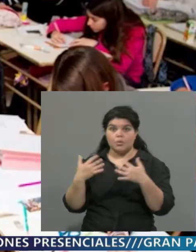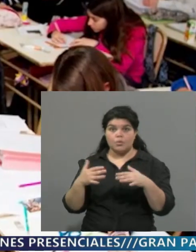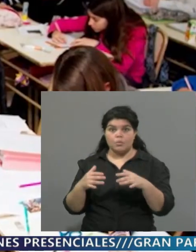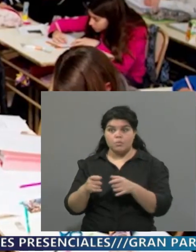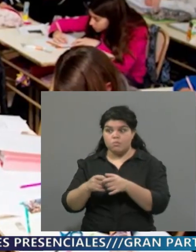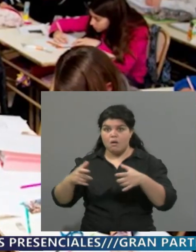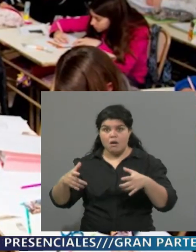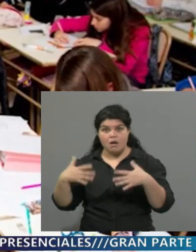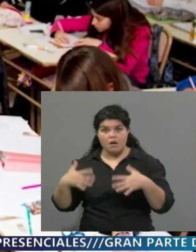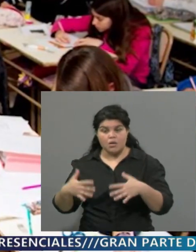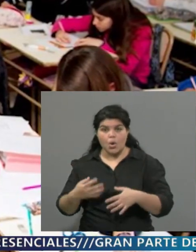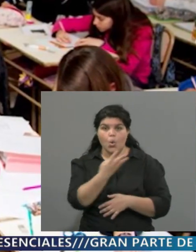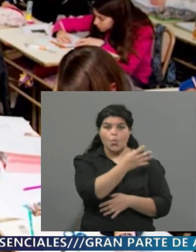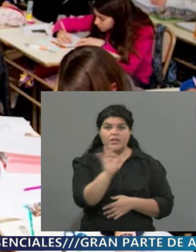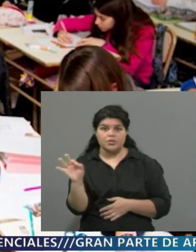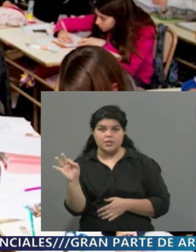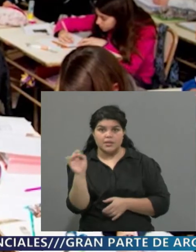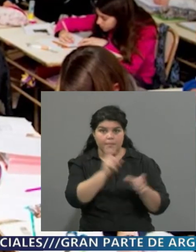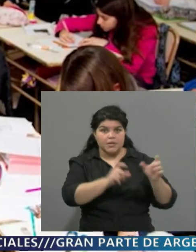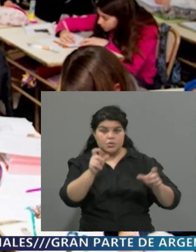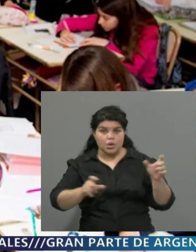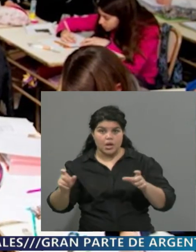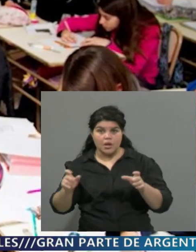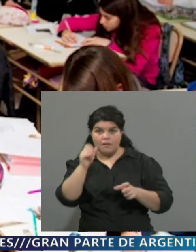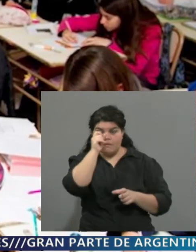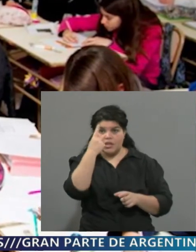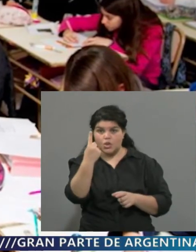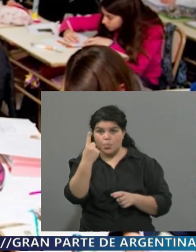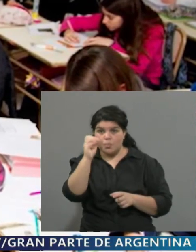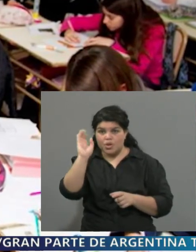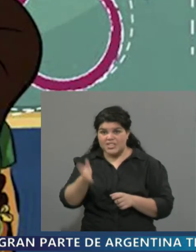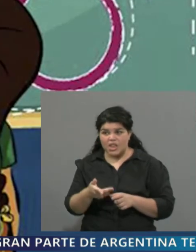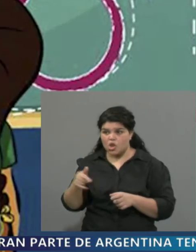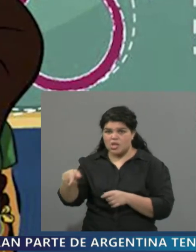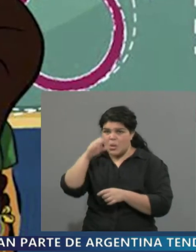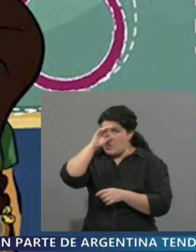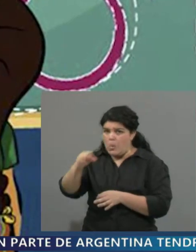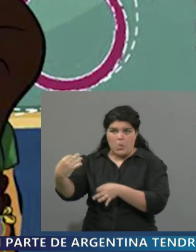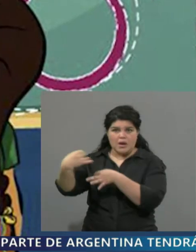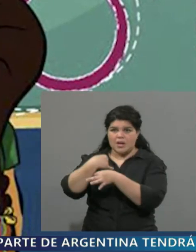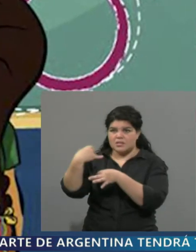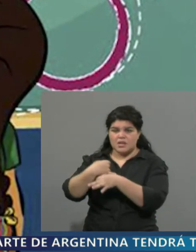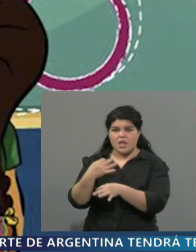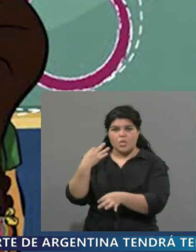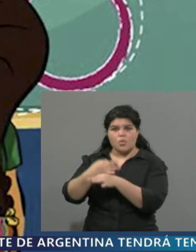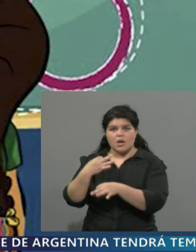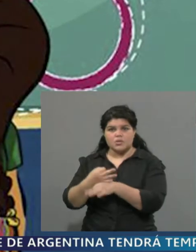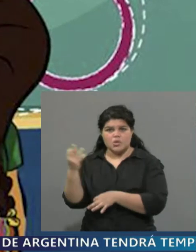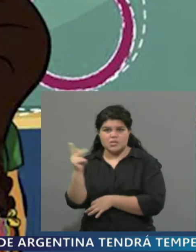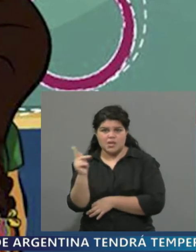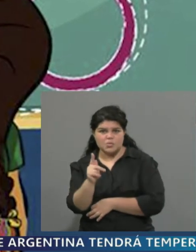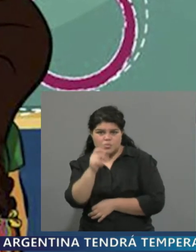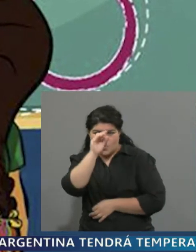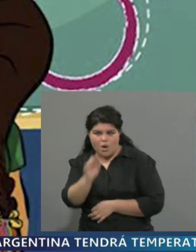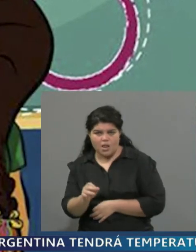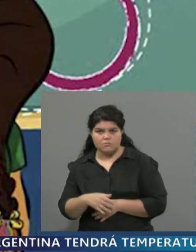bueno, hay de 400 personas, el 21% dijo que nunca tuvo educación sexual integral. Algo estamos haciendo mal, porque la ley